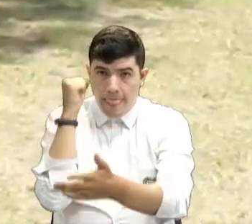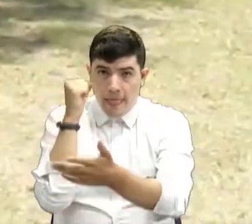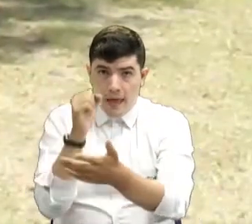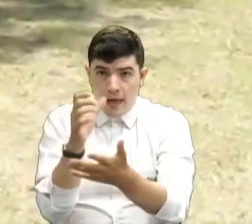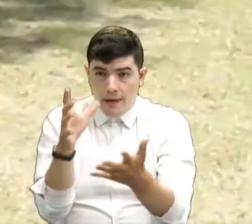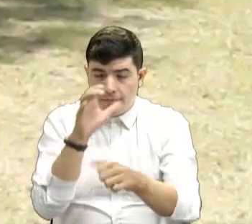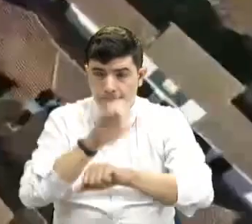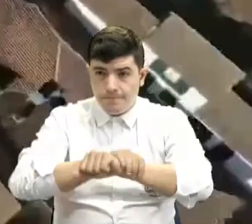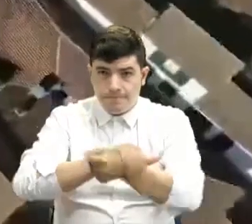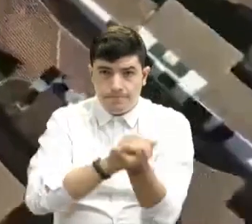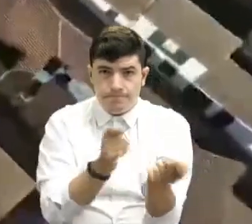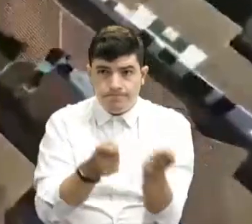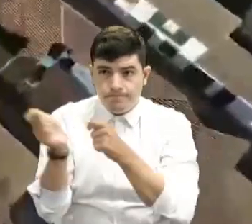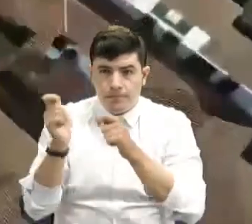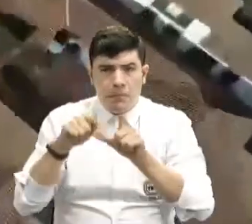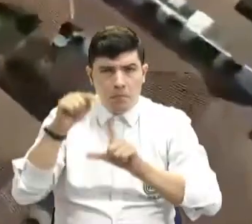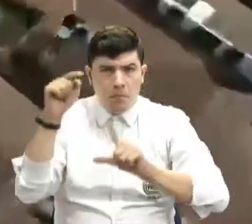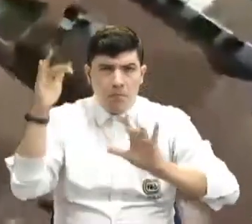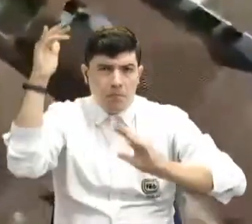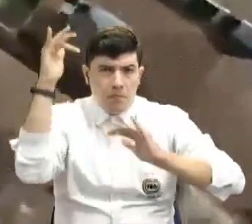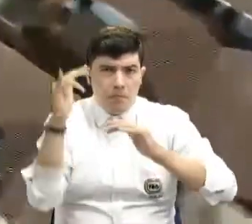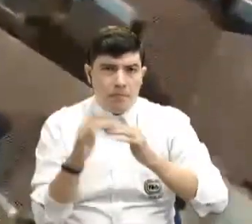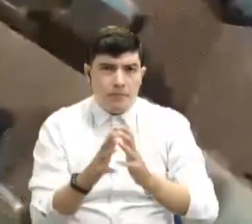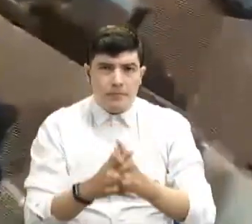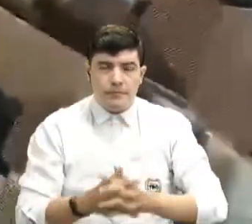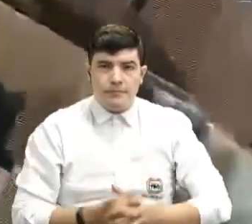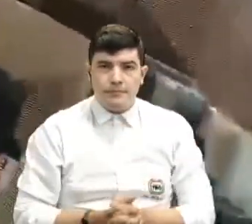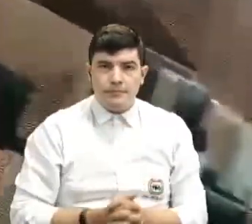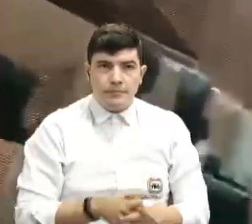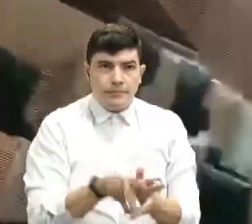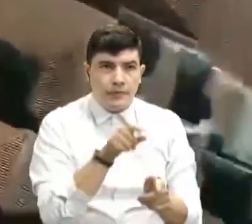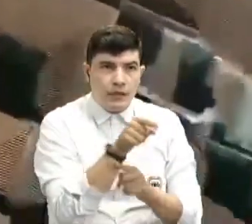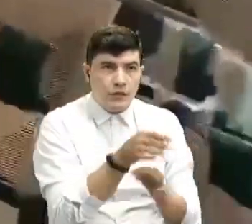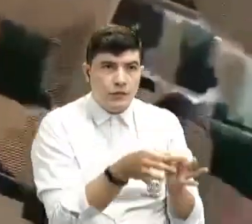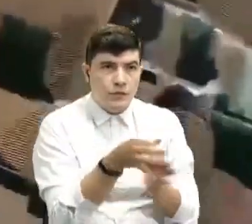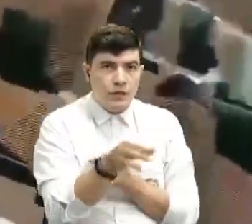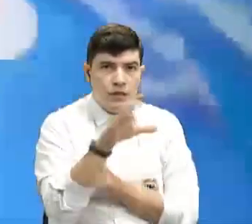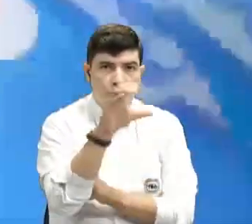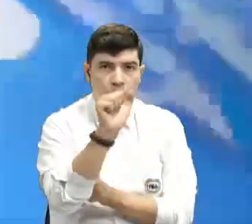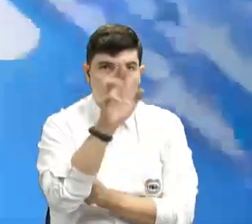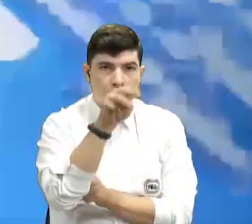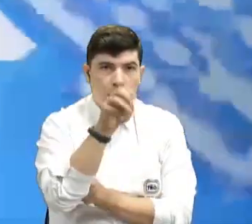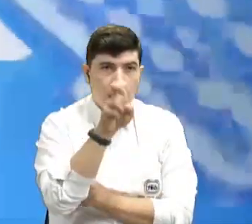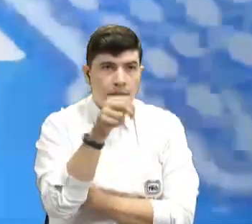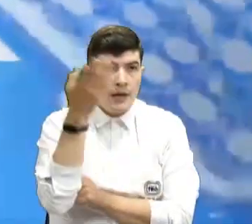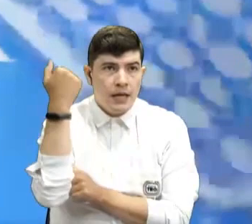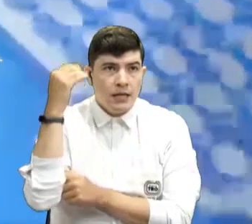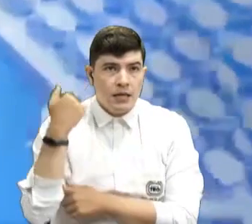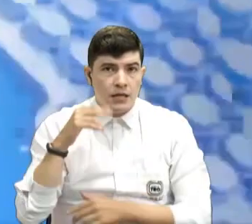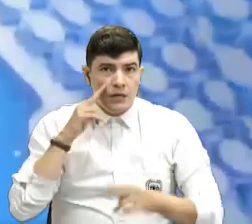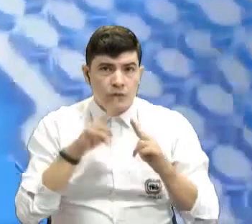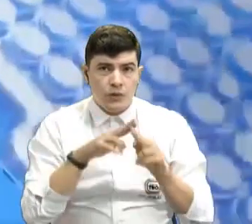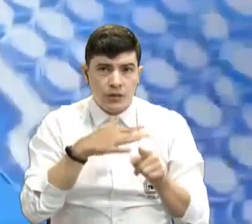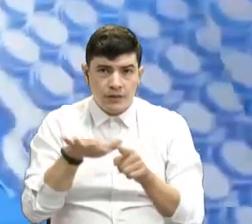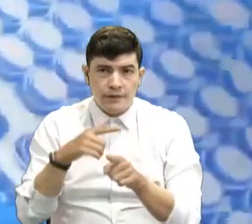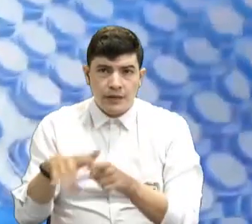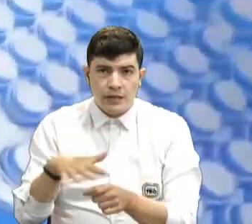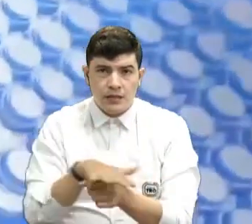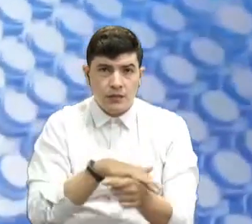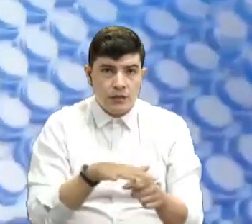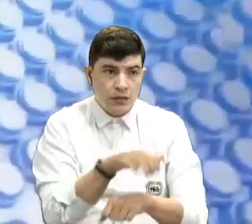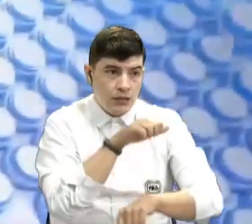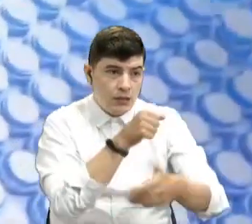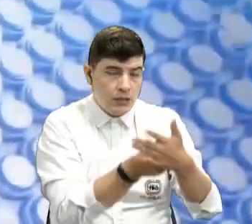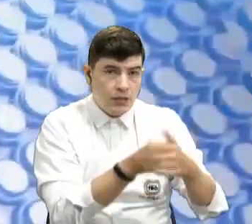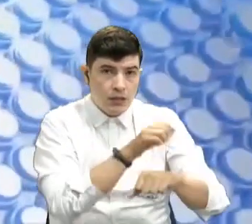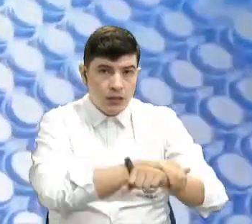este municipio. Un panorama de zozobra se vive en el municipio del Carmen tras registrarse varios hechos delincuenciales, como el intento de secuestro